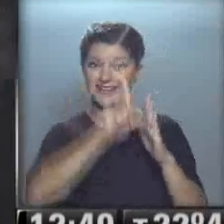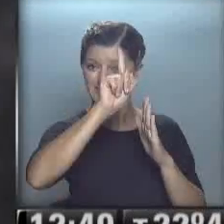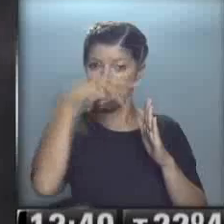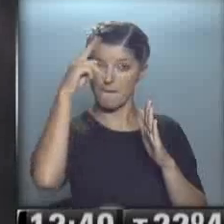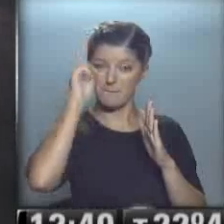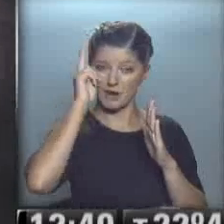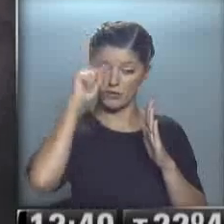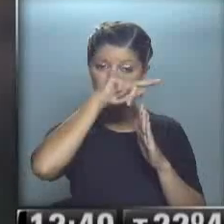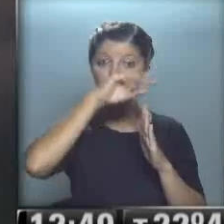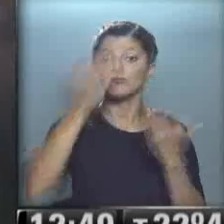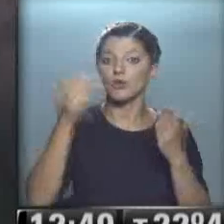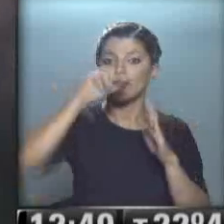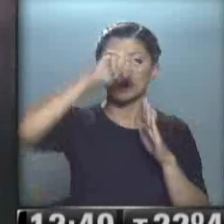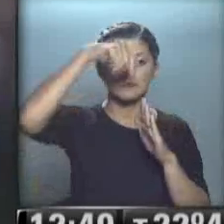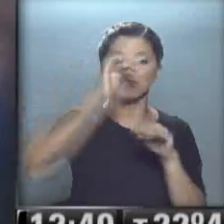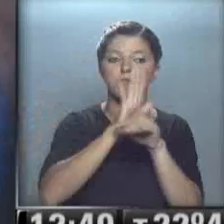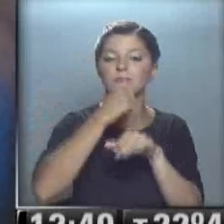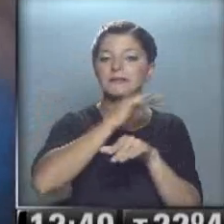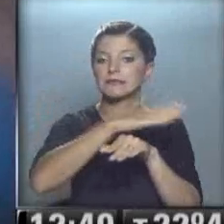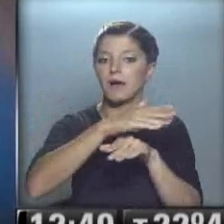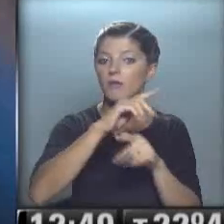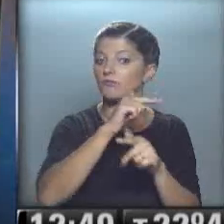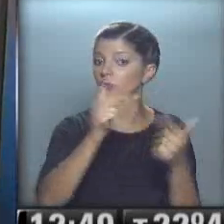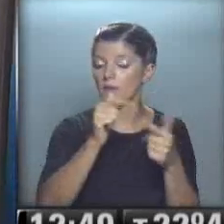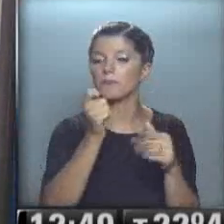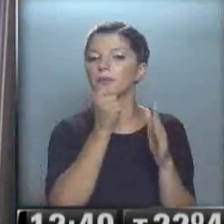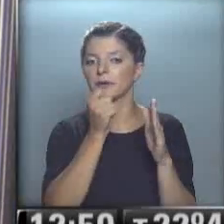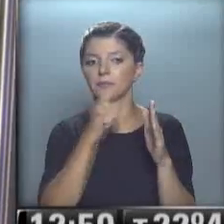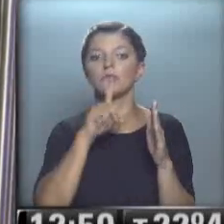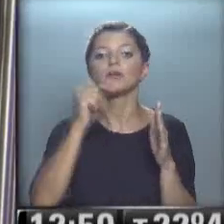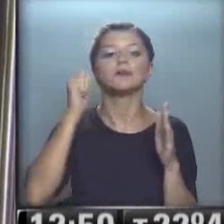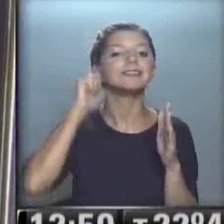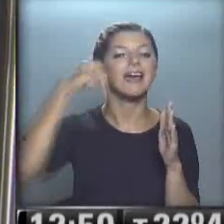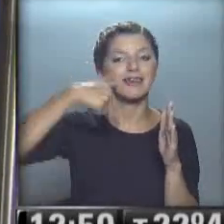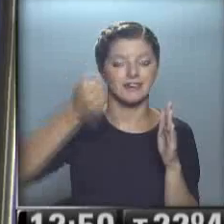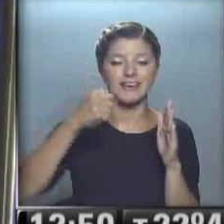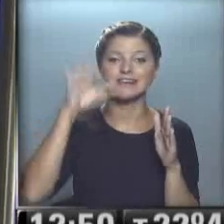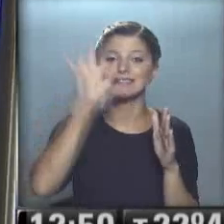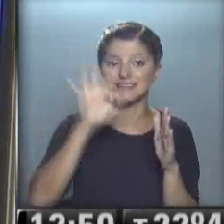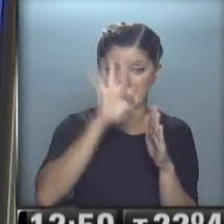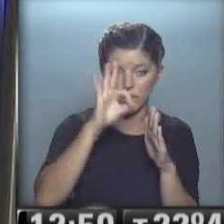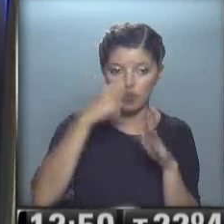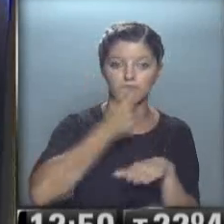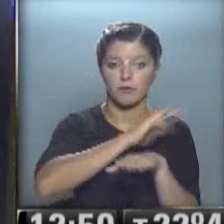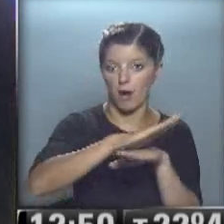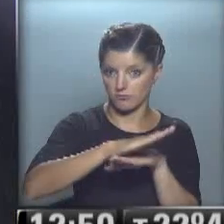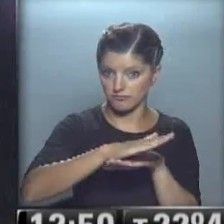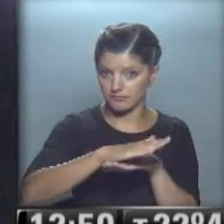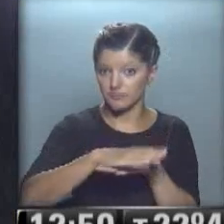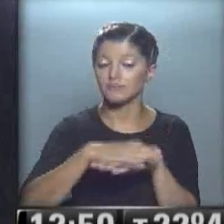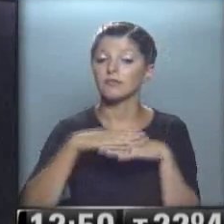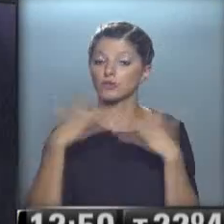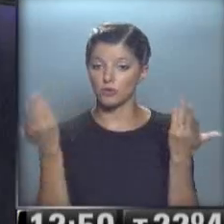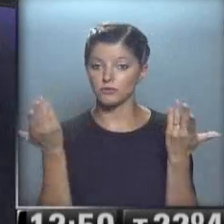prácticamente no tienen Mar no tienen mar propio por ejemplo tacna tiene cer millas de mar propio entonces la